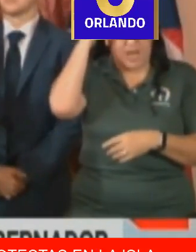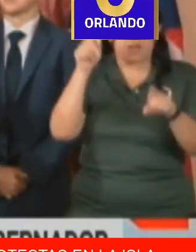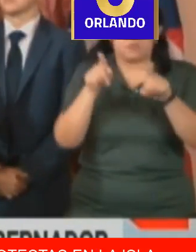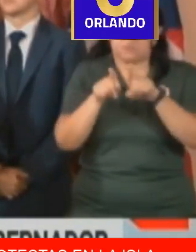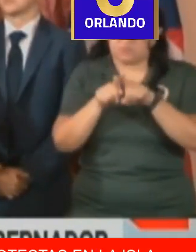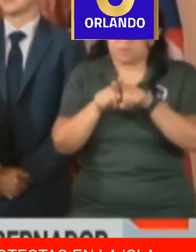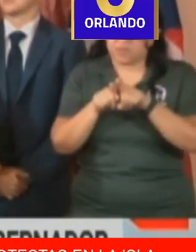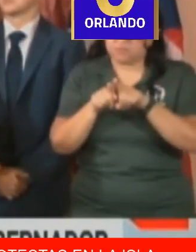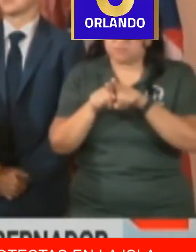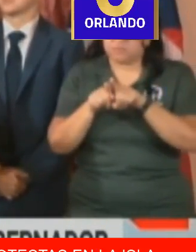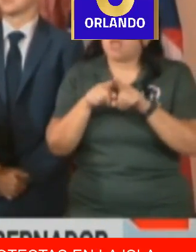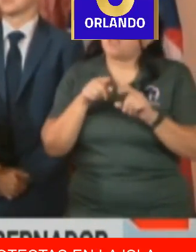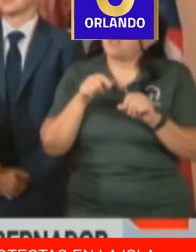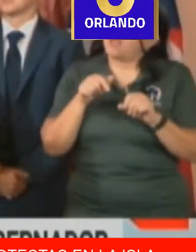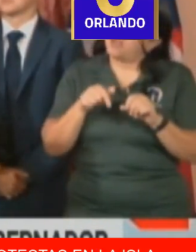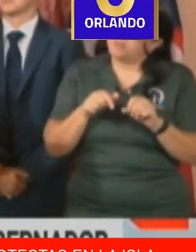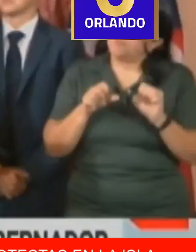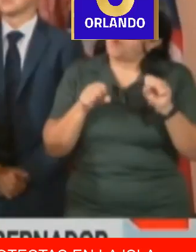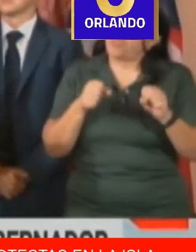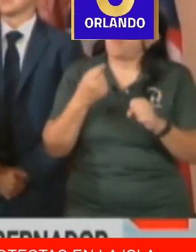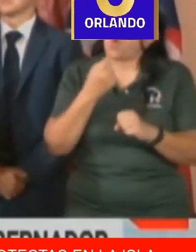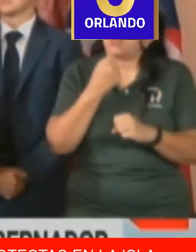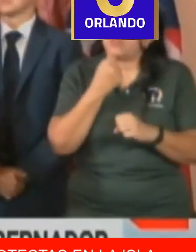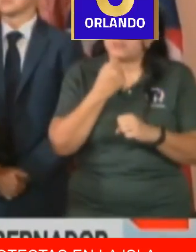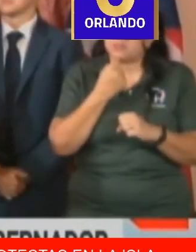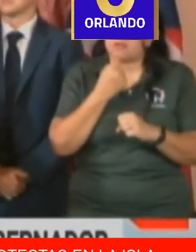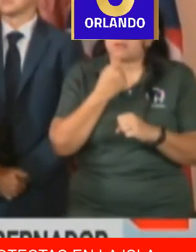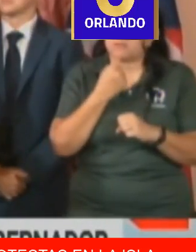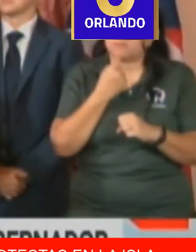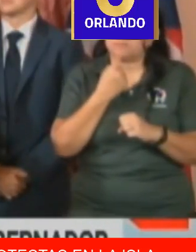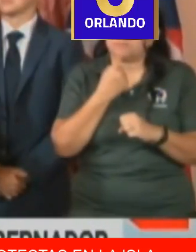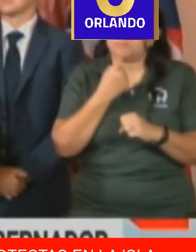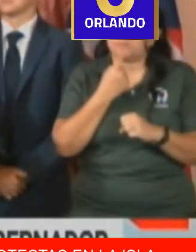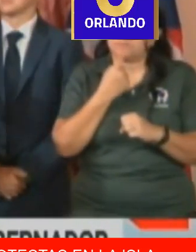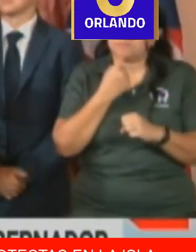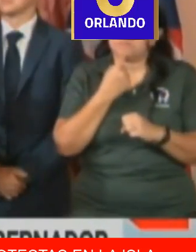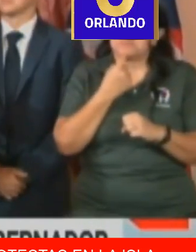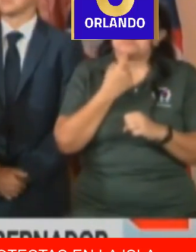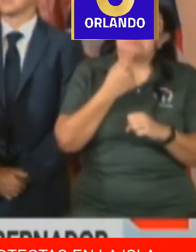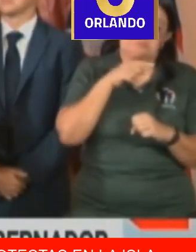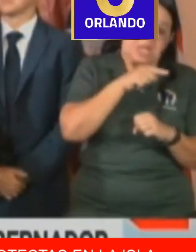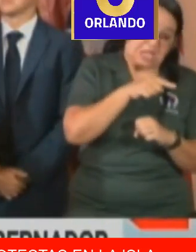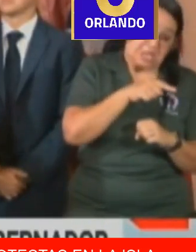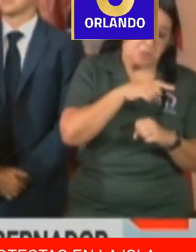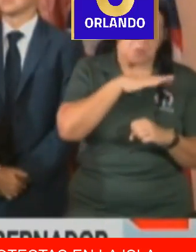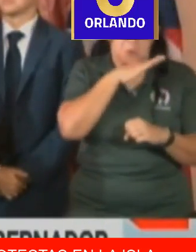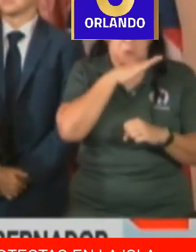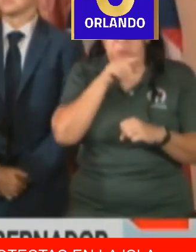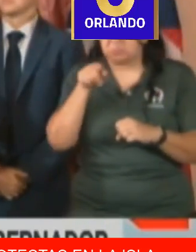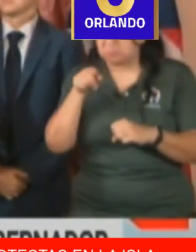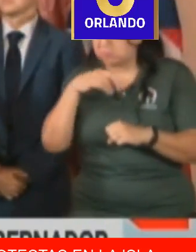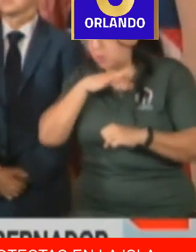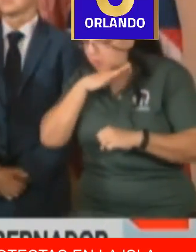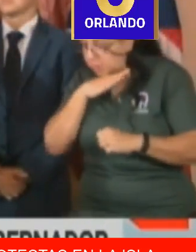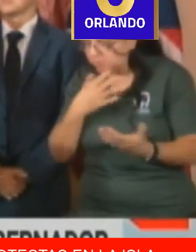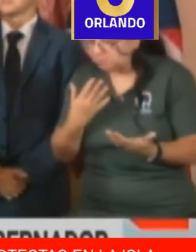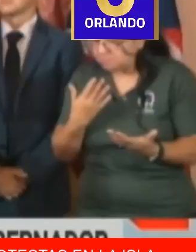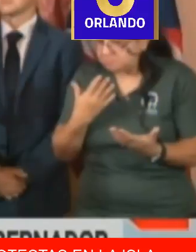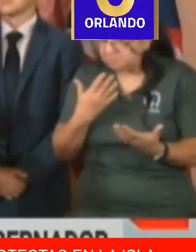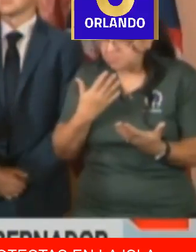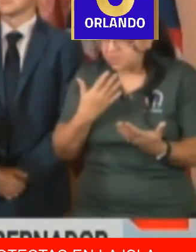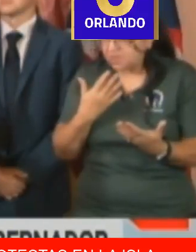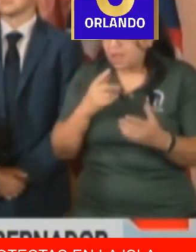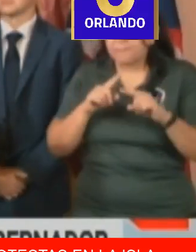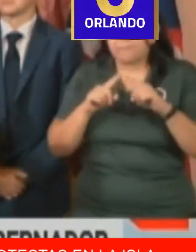Aquí podemos apuntar y decir que si estos son corruptos, si los otros son corruptos, si nosotros